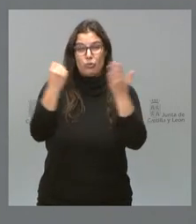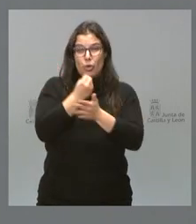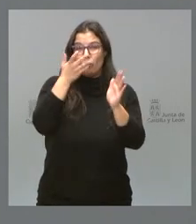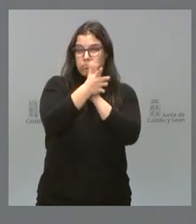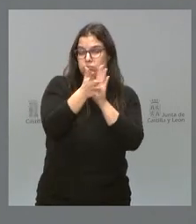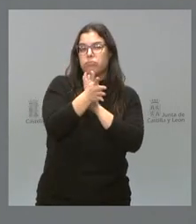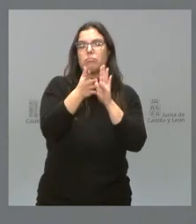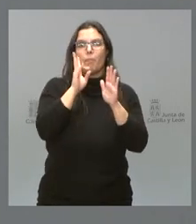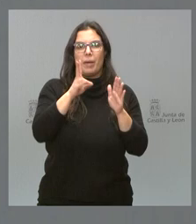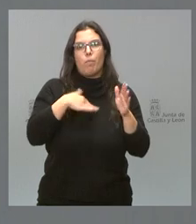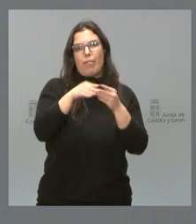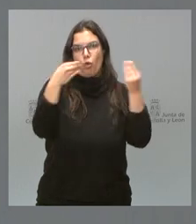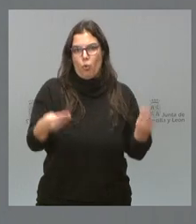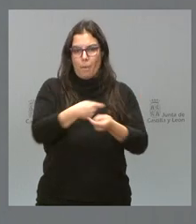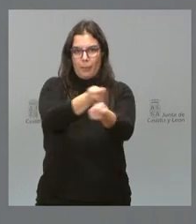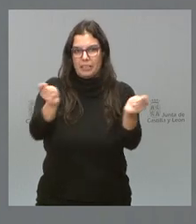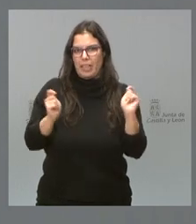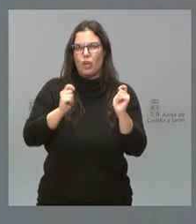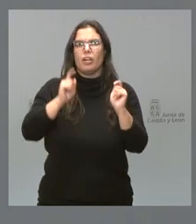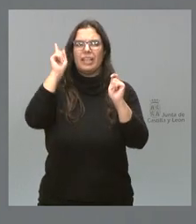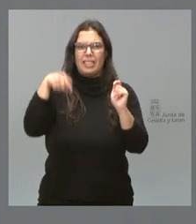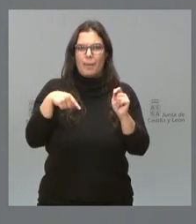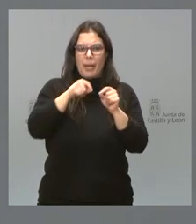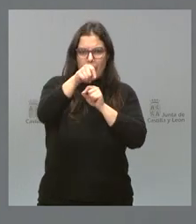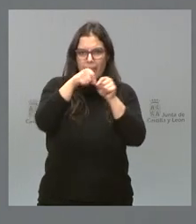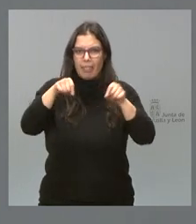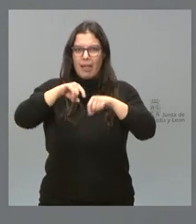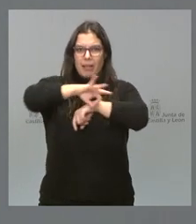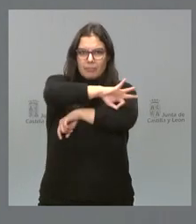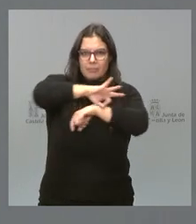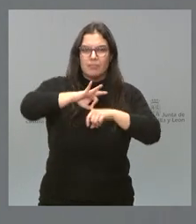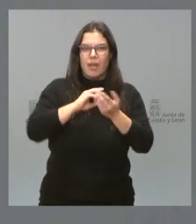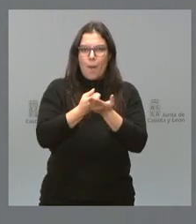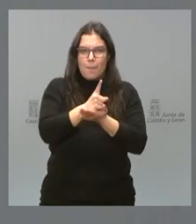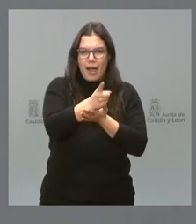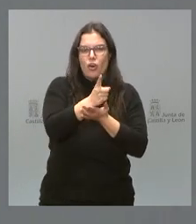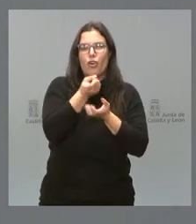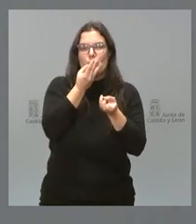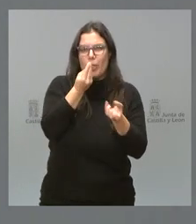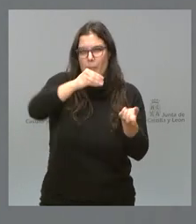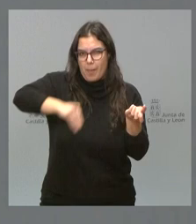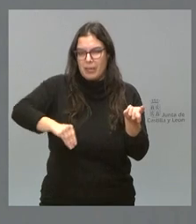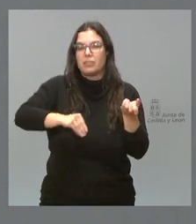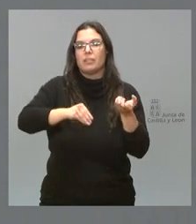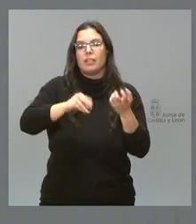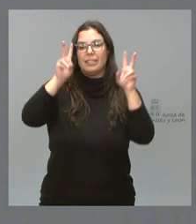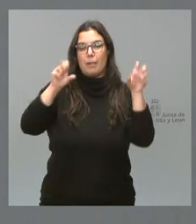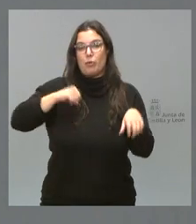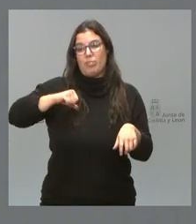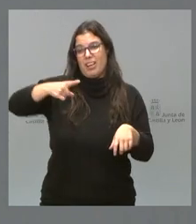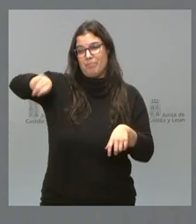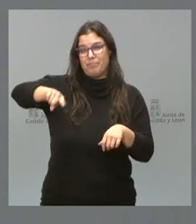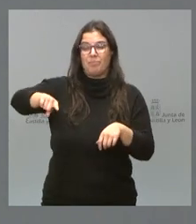toda la documentación con algunos y algunas informaciones adicionales sobre este nuevo hospital que era muy demandado